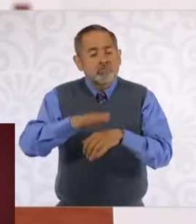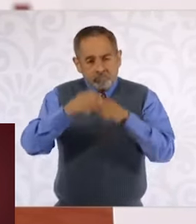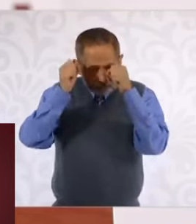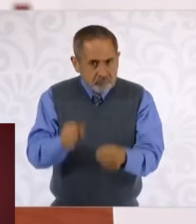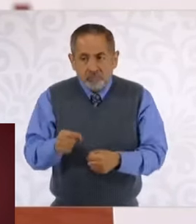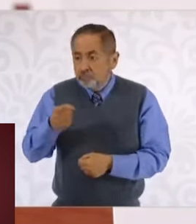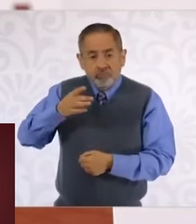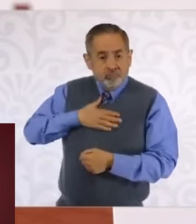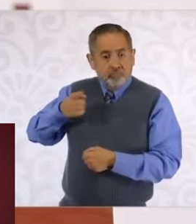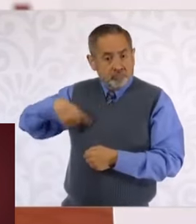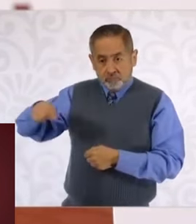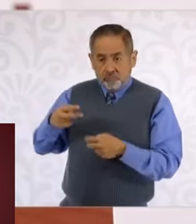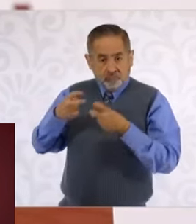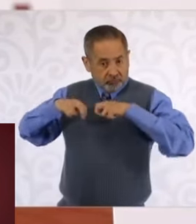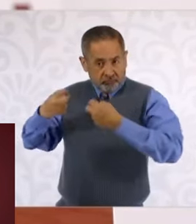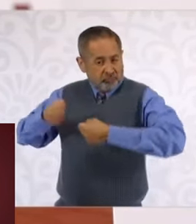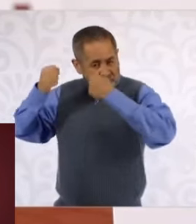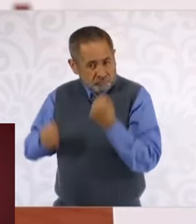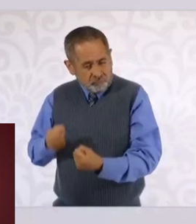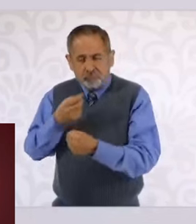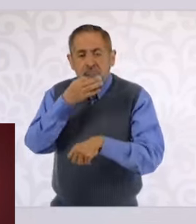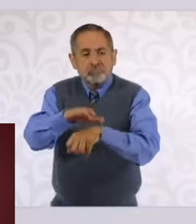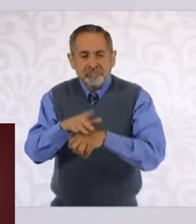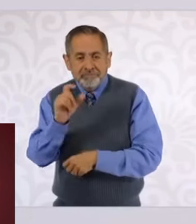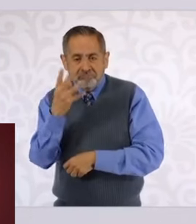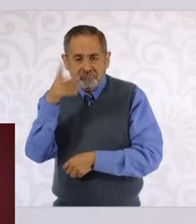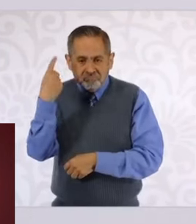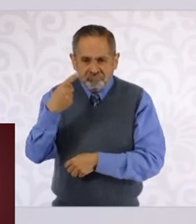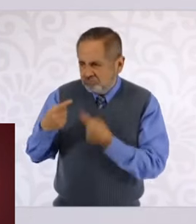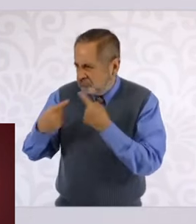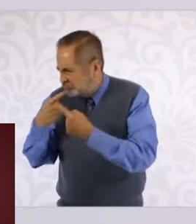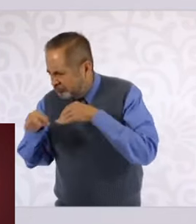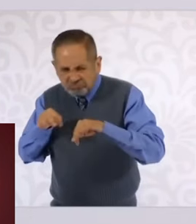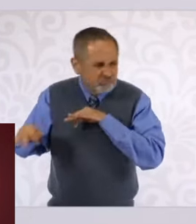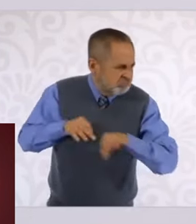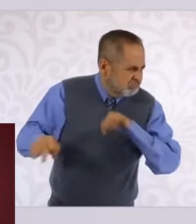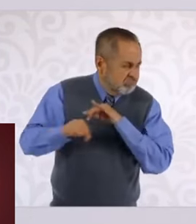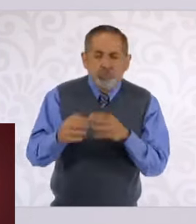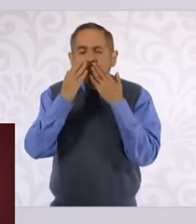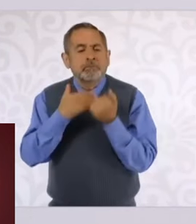el Gabinete de Seguridad está trabajando 24 horas al día, sin descanso,